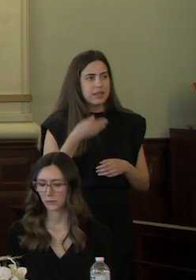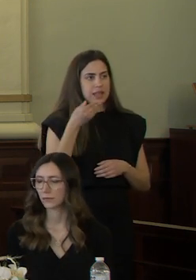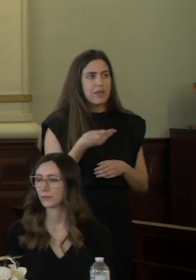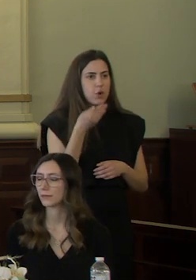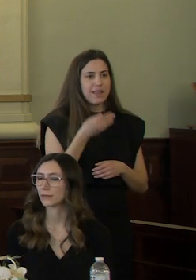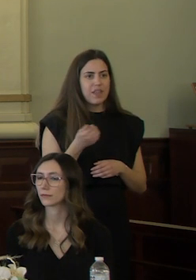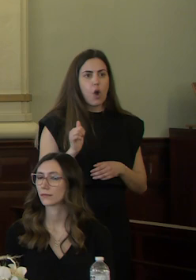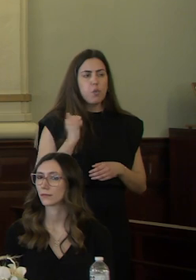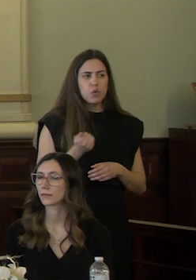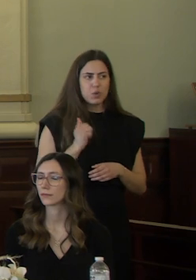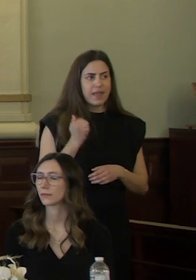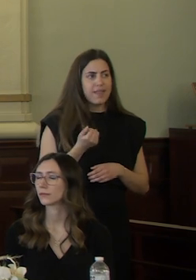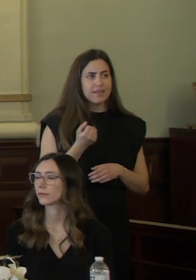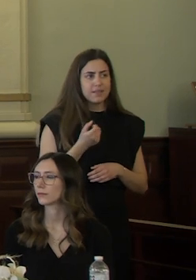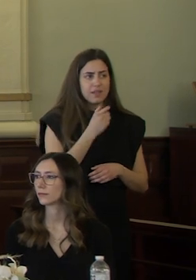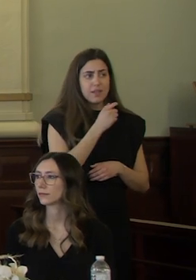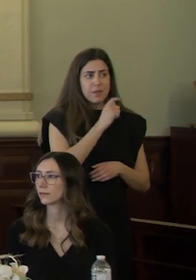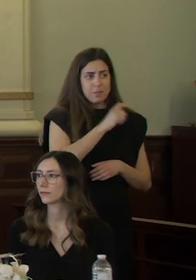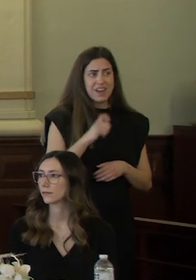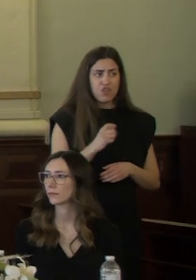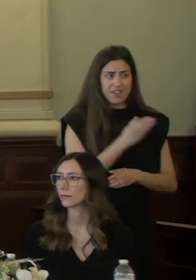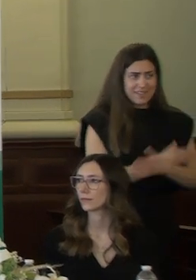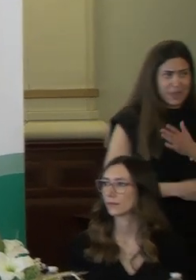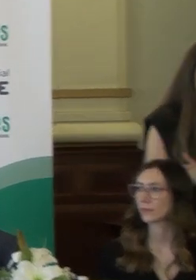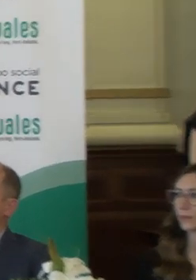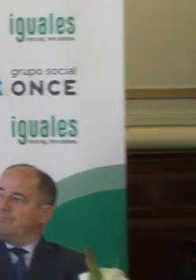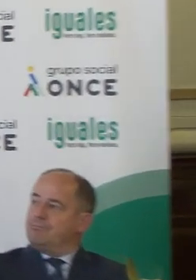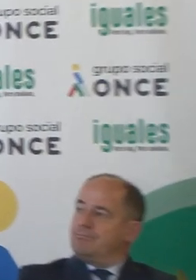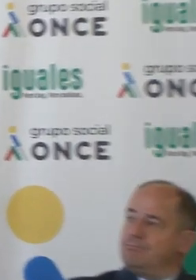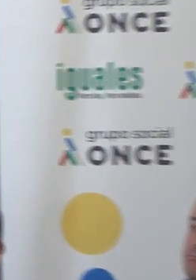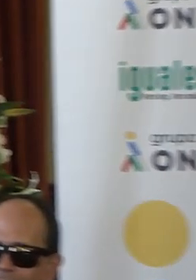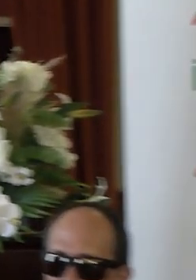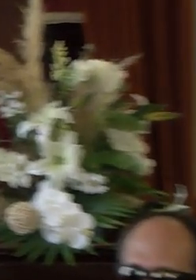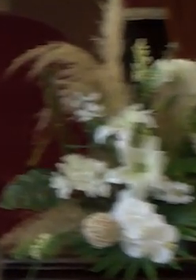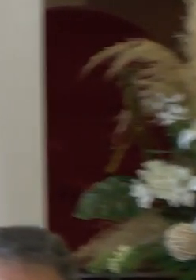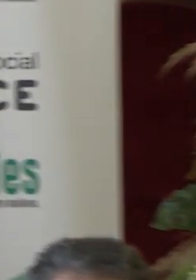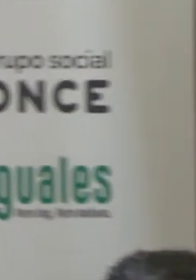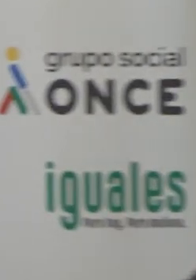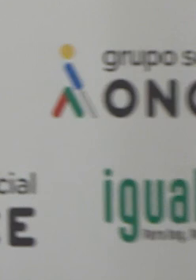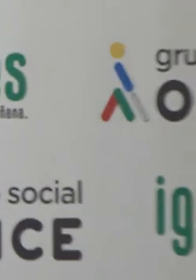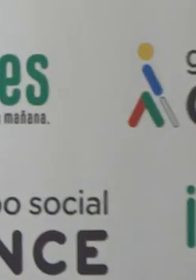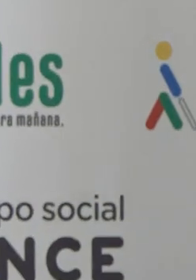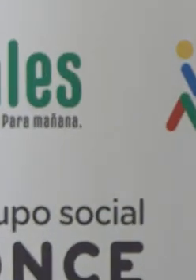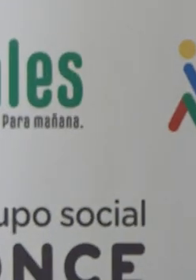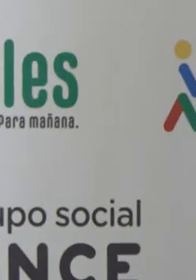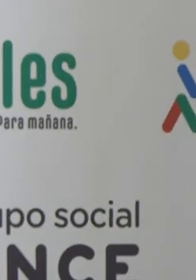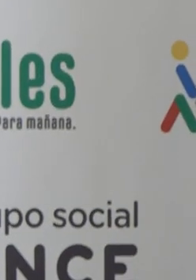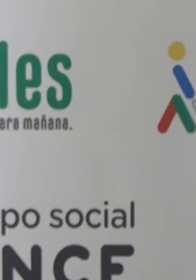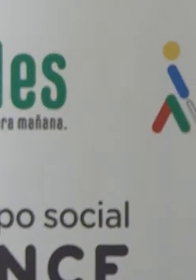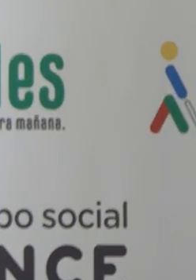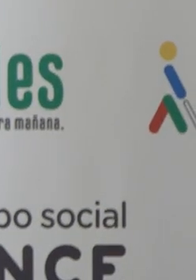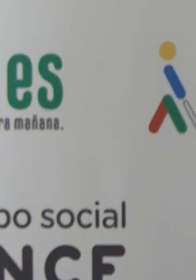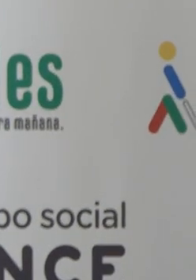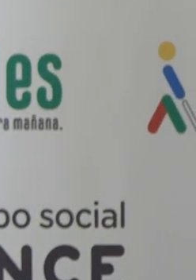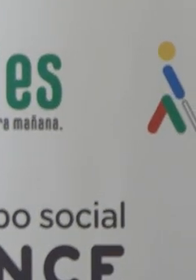cesen las oportunidades para buenas personas de la discapacidad, buenas personas del Grupo Social ONCE, que se lo merecen todo. Muchísimas gracias